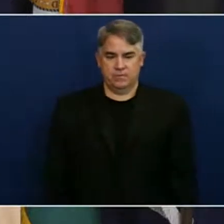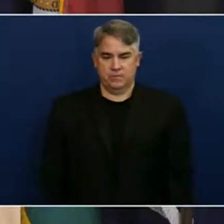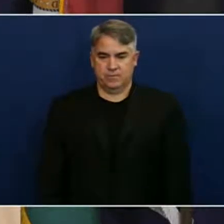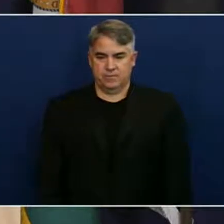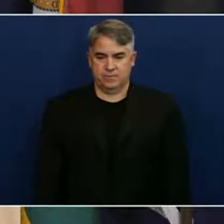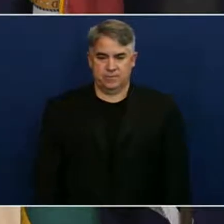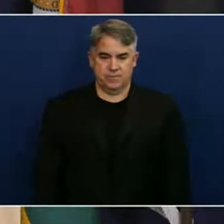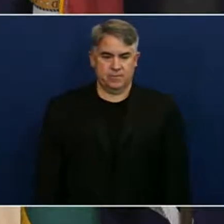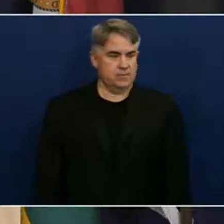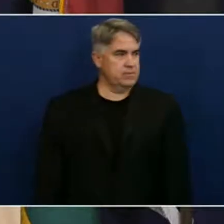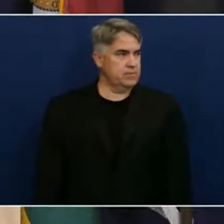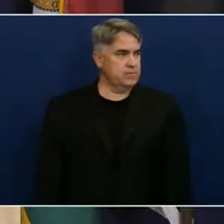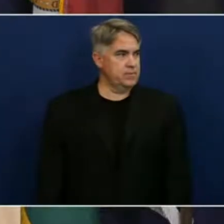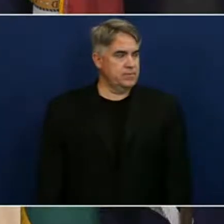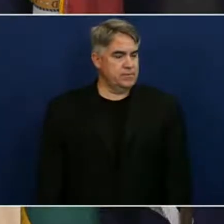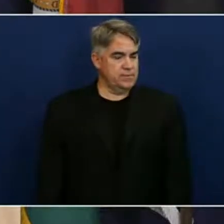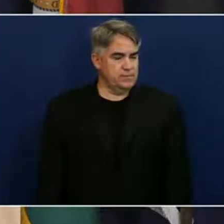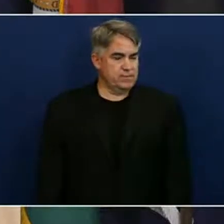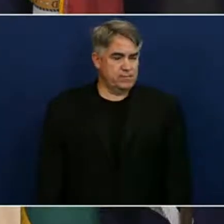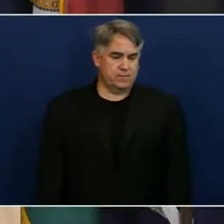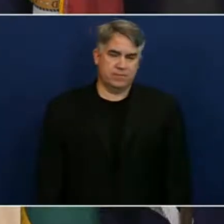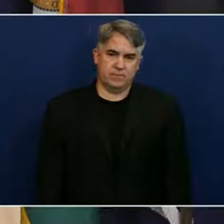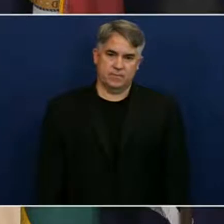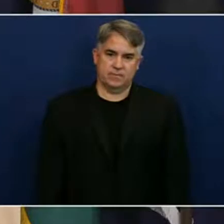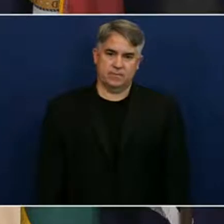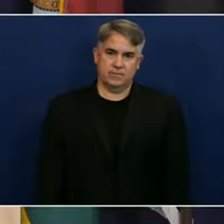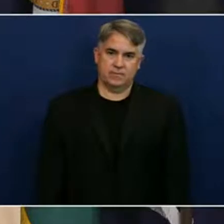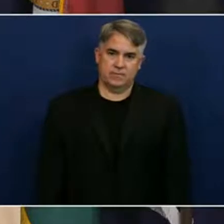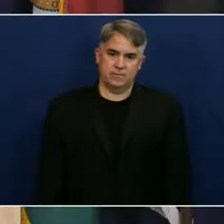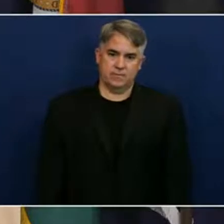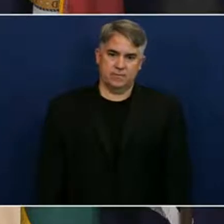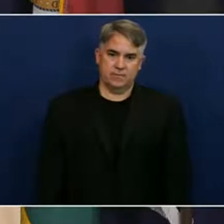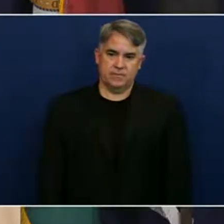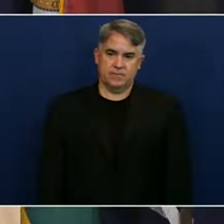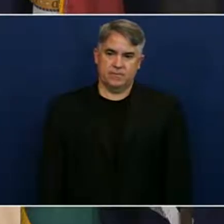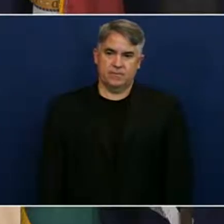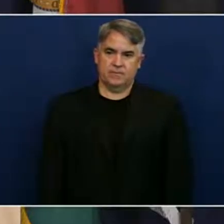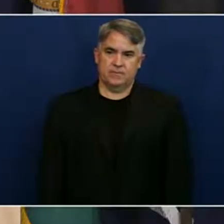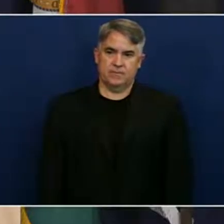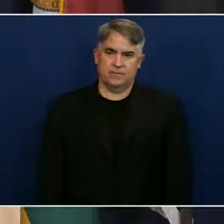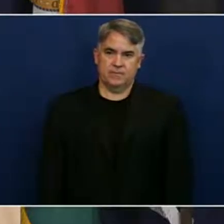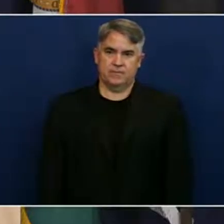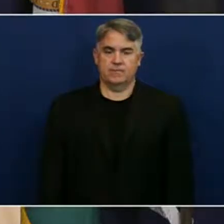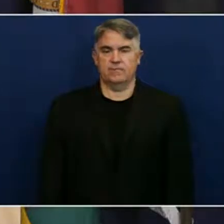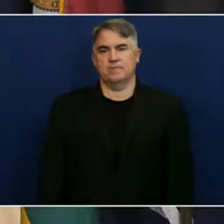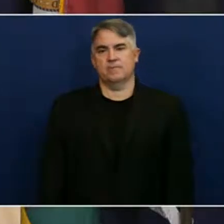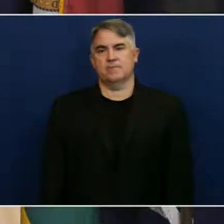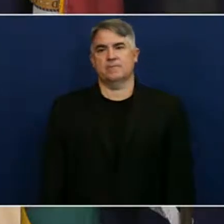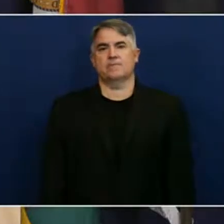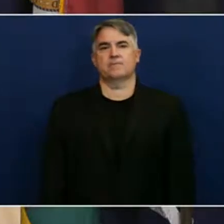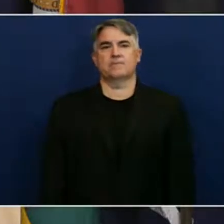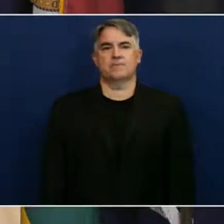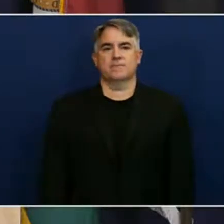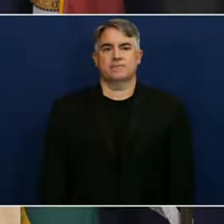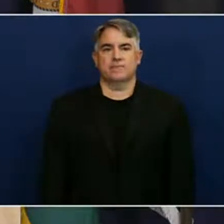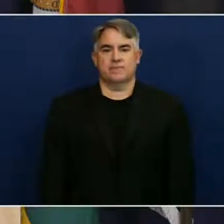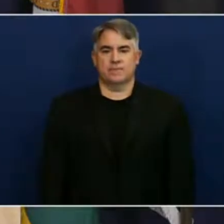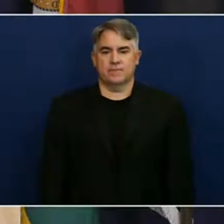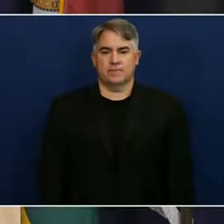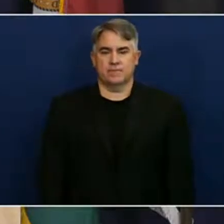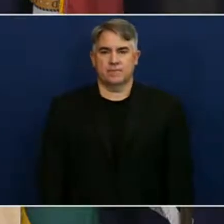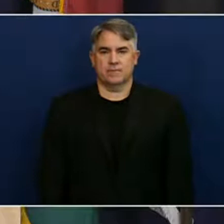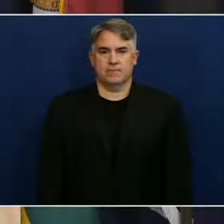jóvenes. Este programa va a estar enfocado para los jóvenes, puede mandar un video de 60 segundos. Uno de ellos puede